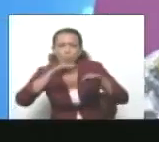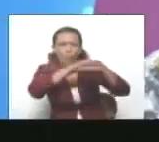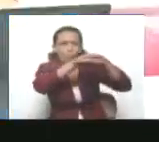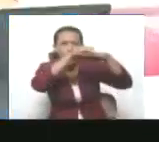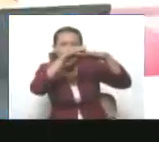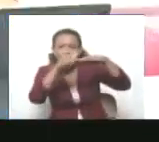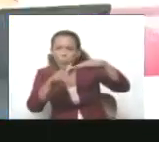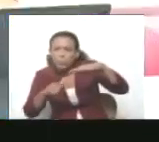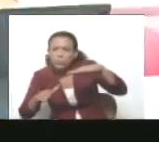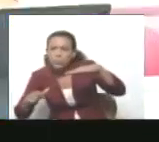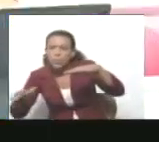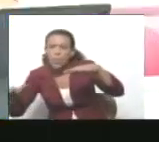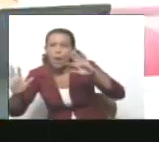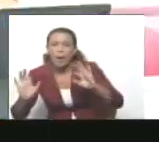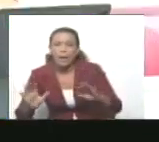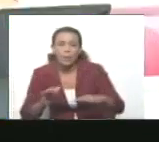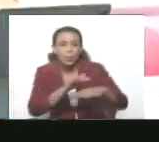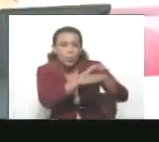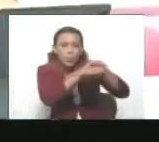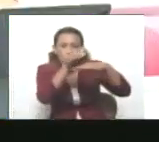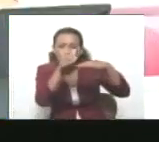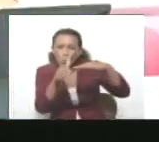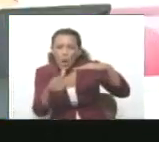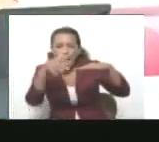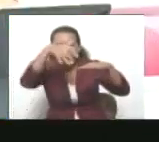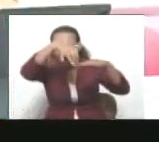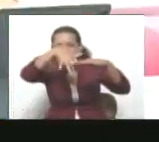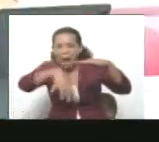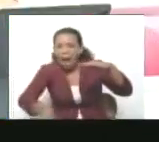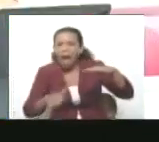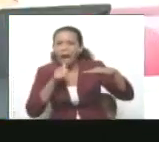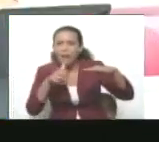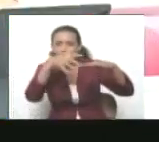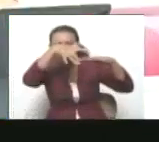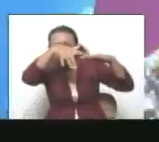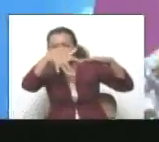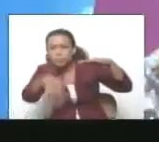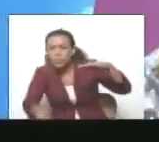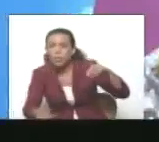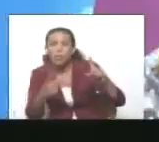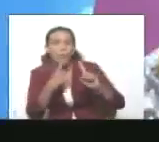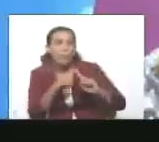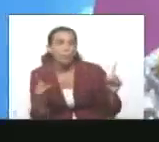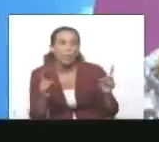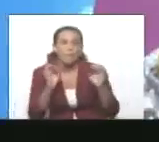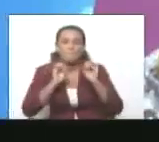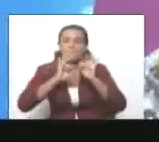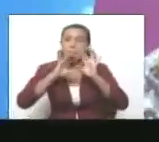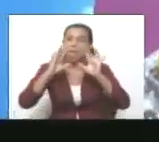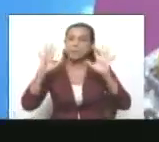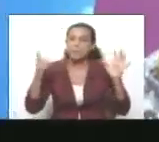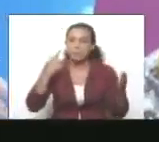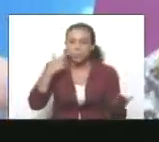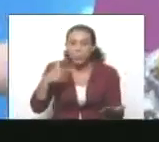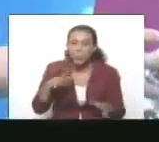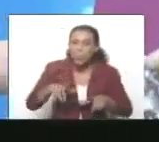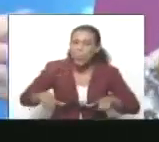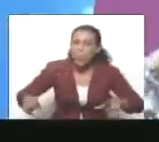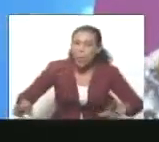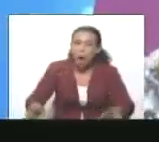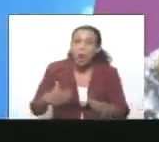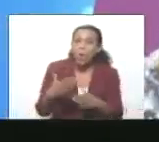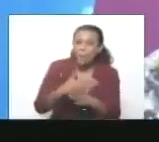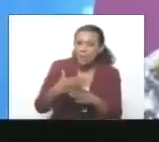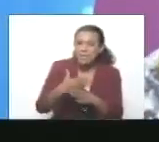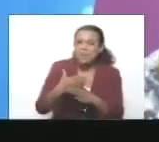de lo normal. Sí, los tepuy, las caídas de agua. No, es una belleza. Por es ahí, otro mundo. Es otro mundo. Por debajo de todo eso pasamos. Y compartimos ahí con